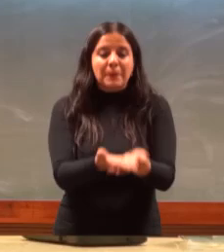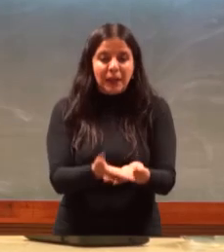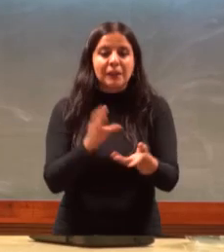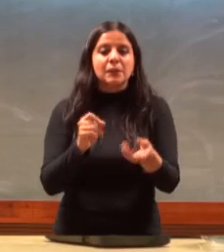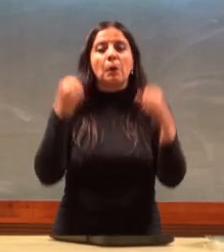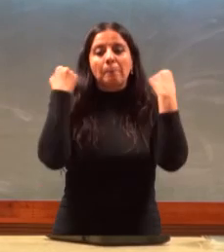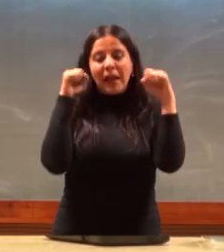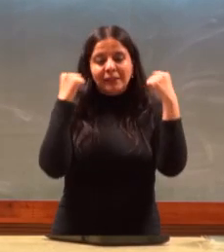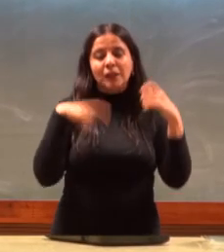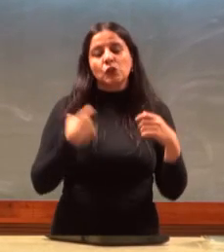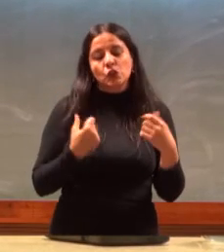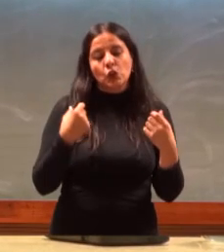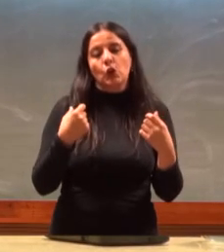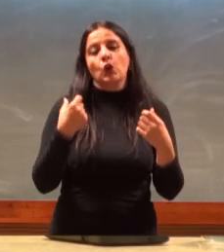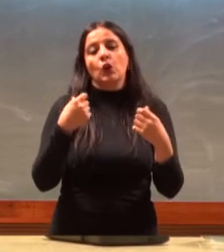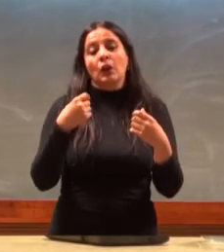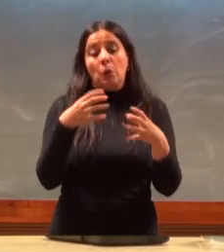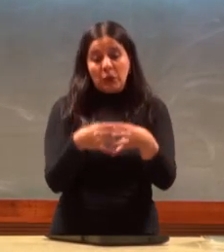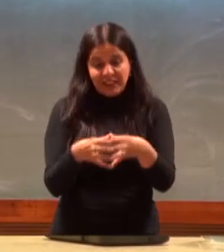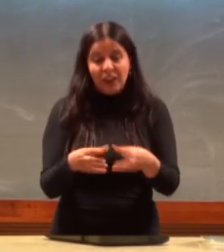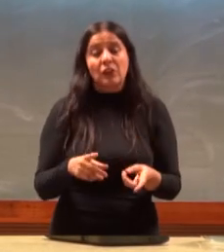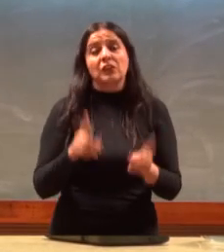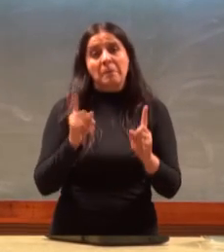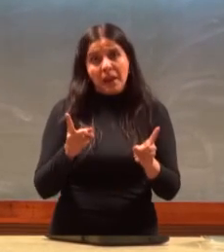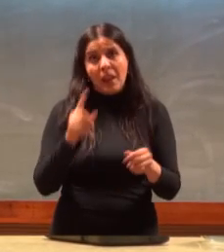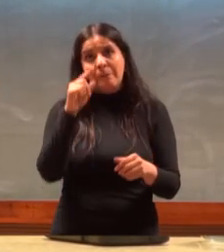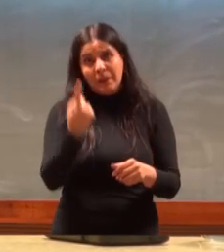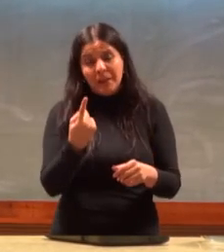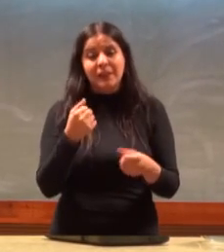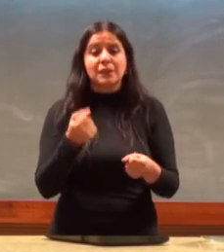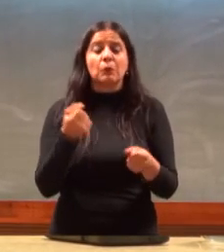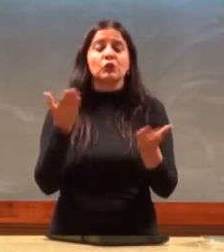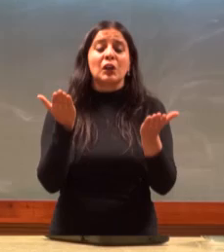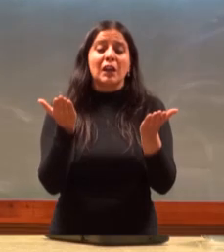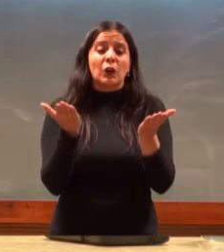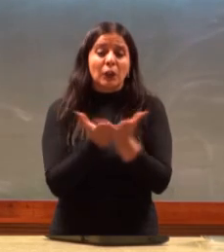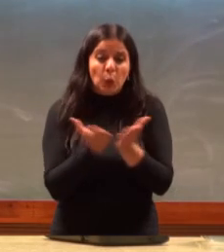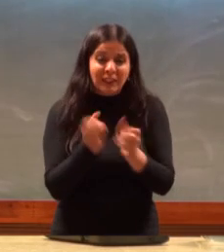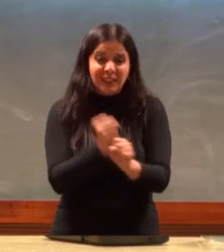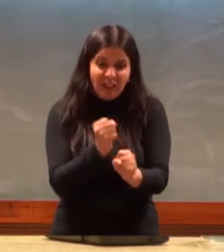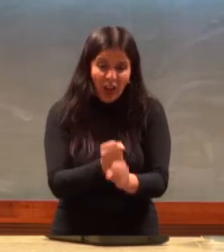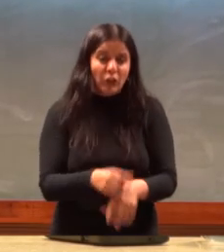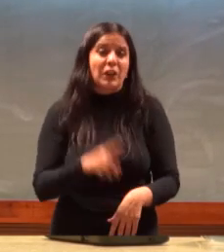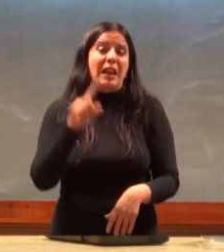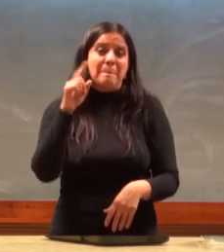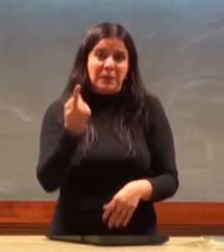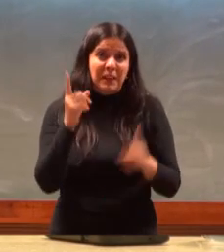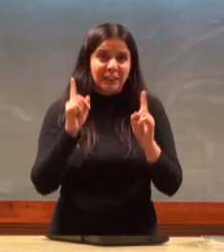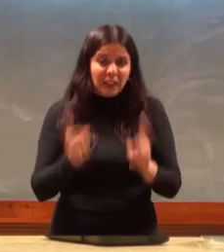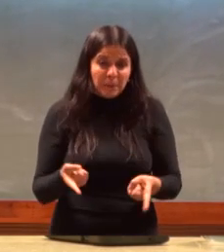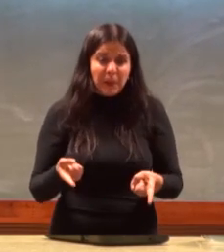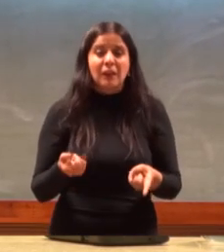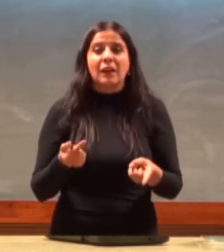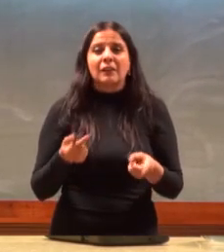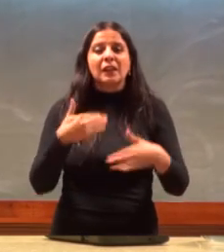práctica sociocomunitaria porque fuimos la primera facultad en incorporar un régimen de estudiant trabajador o con familiares acá cargo porque fuimos una de las primeras facultades en